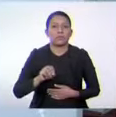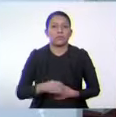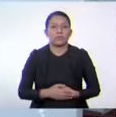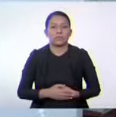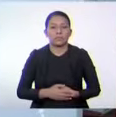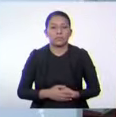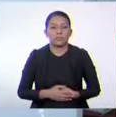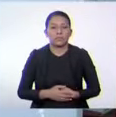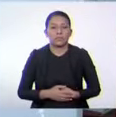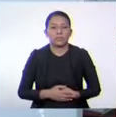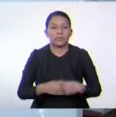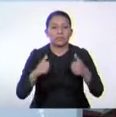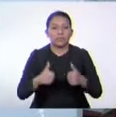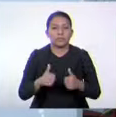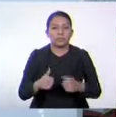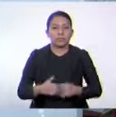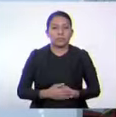bien.